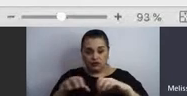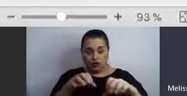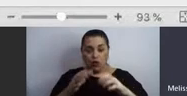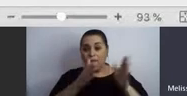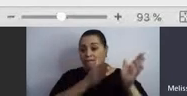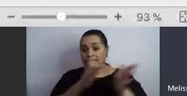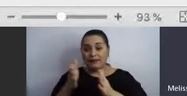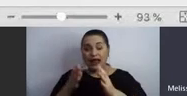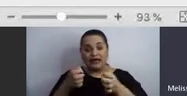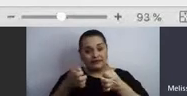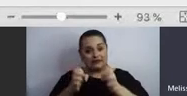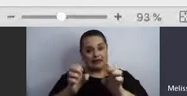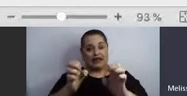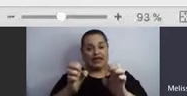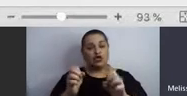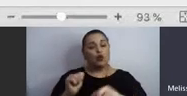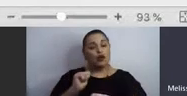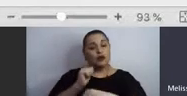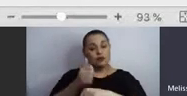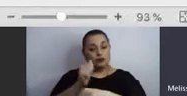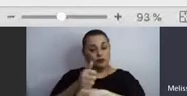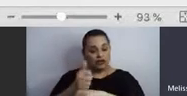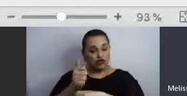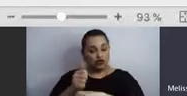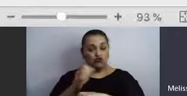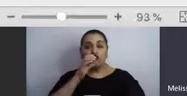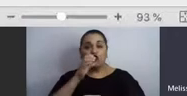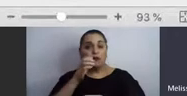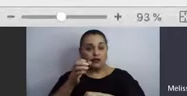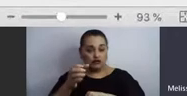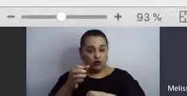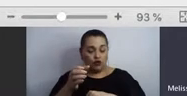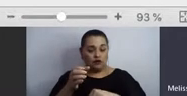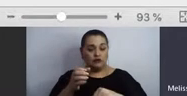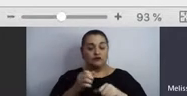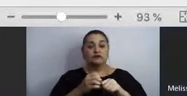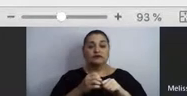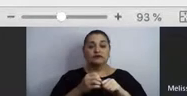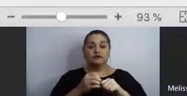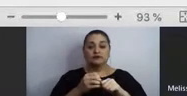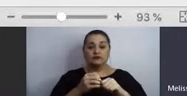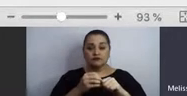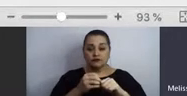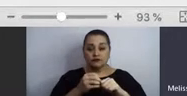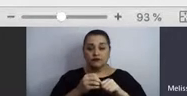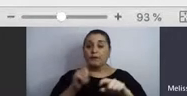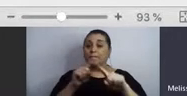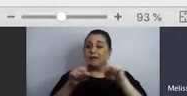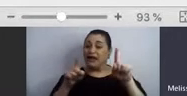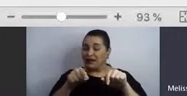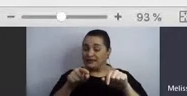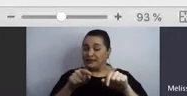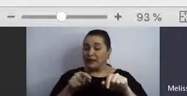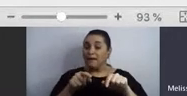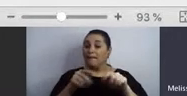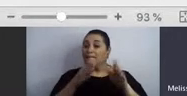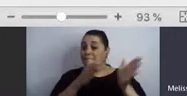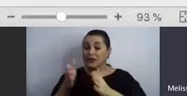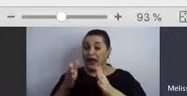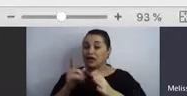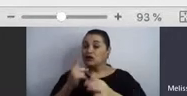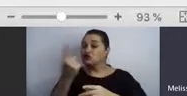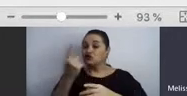estratégico, ¿verdad? De implementación de las recomendaciones, pero este plan solo va a incorporar